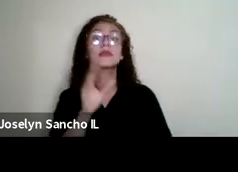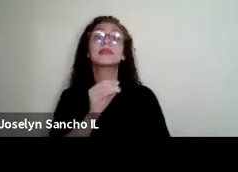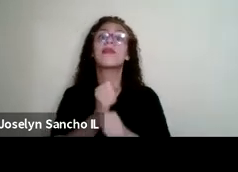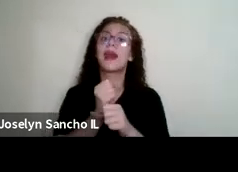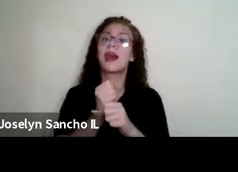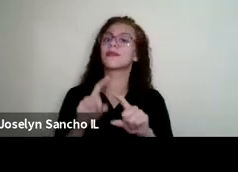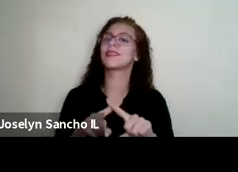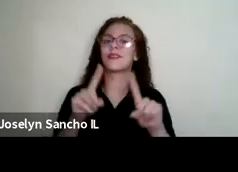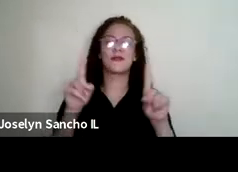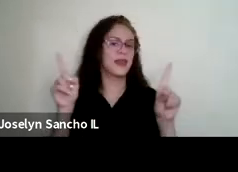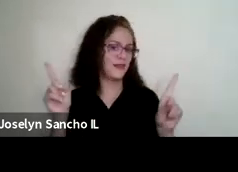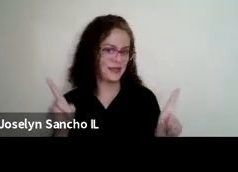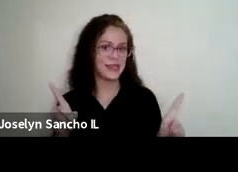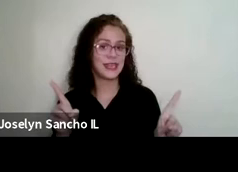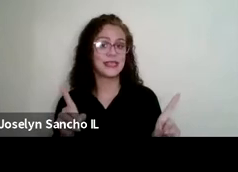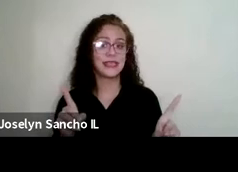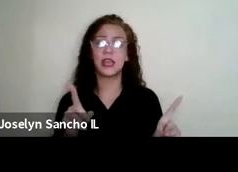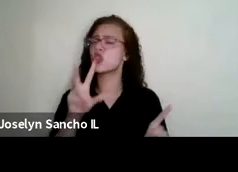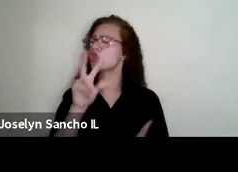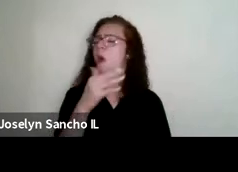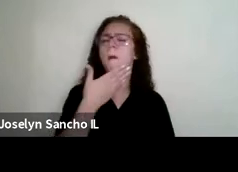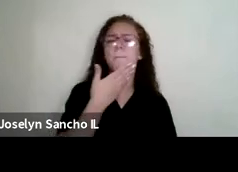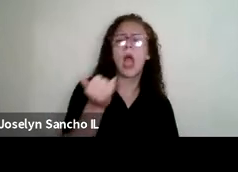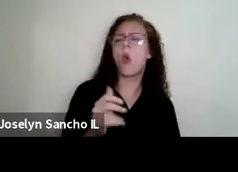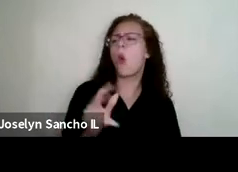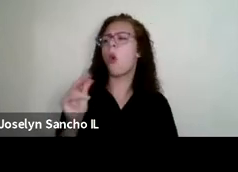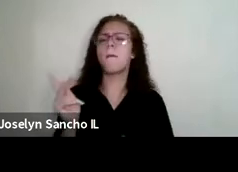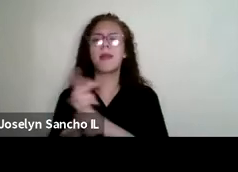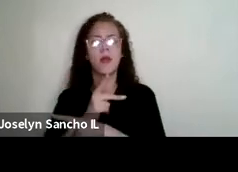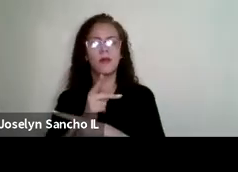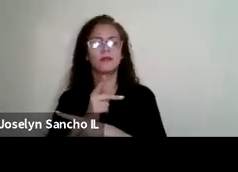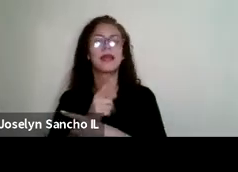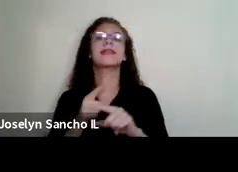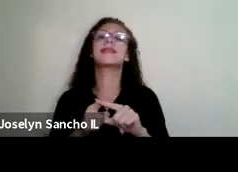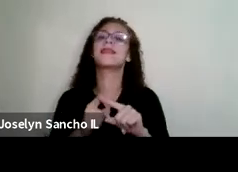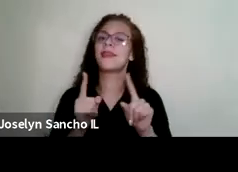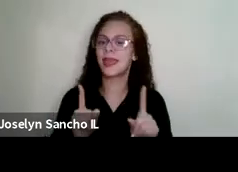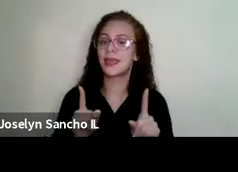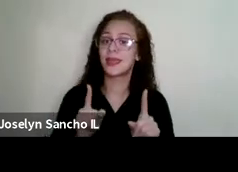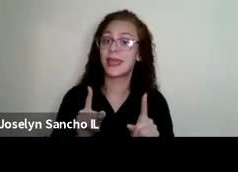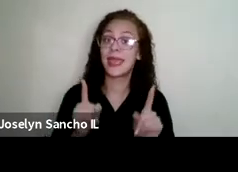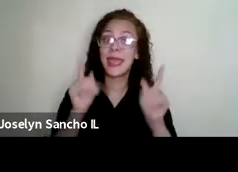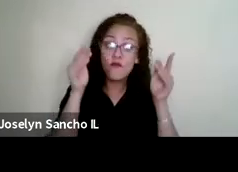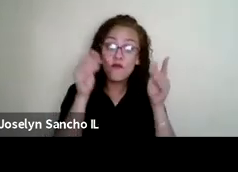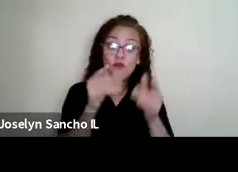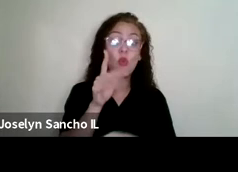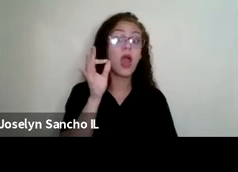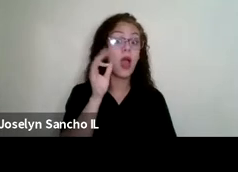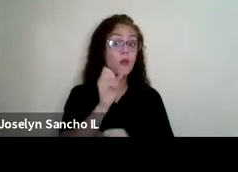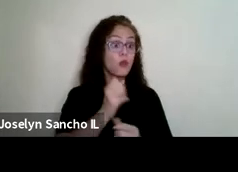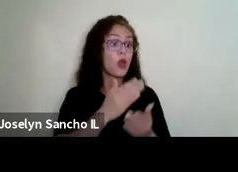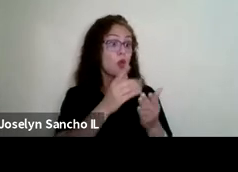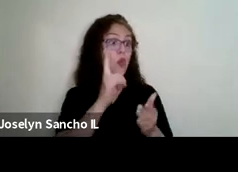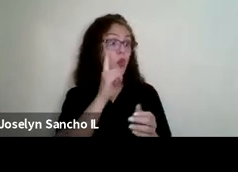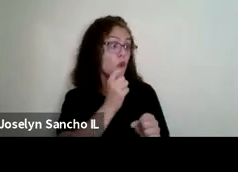y trabajamos de forma diferente, ni mejor ni peor, diferente. El enfoque que una mujer le puede dar a